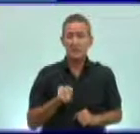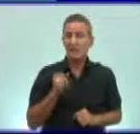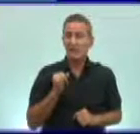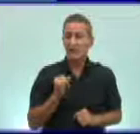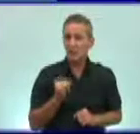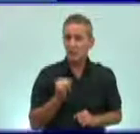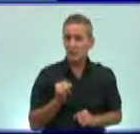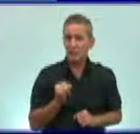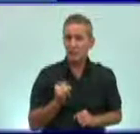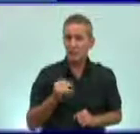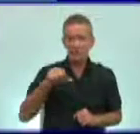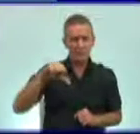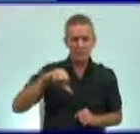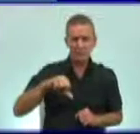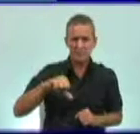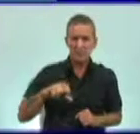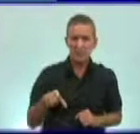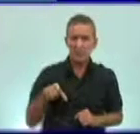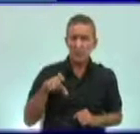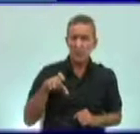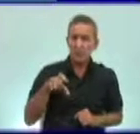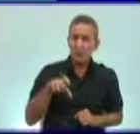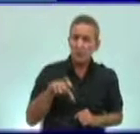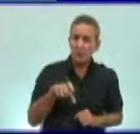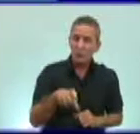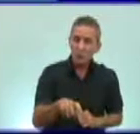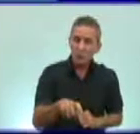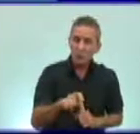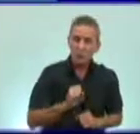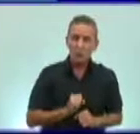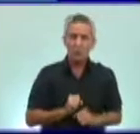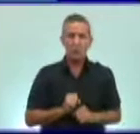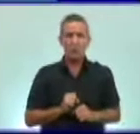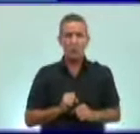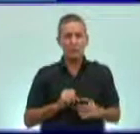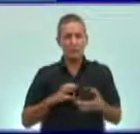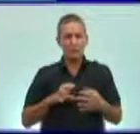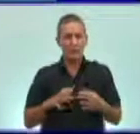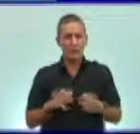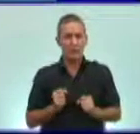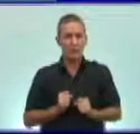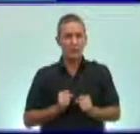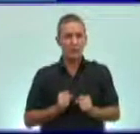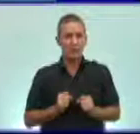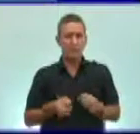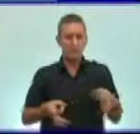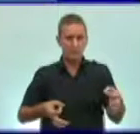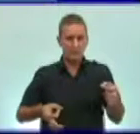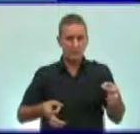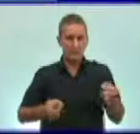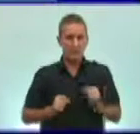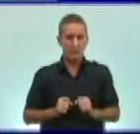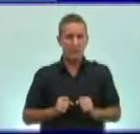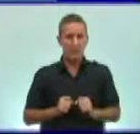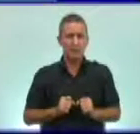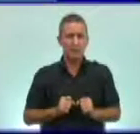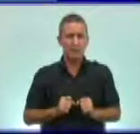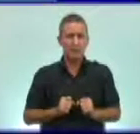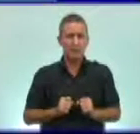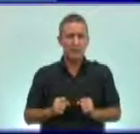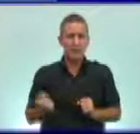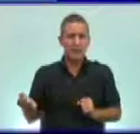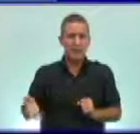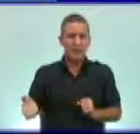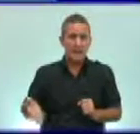sesgada. Y una última tesis, como ustedes podrán haber observado, tiene que ver con la premura e importancia económica de la